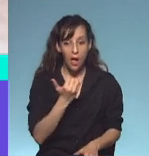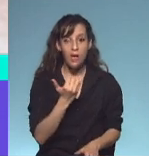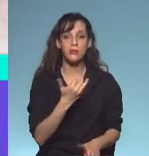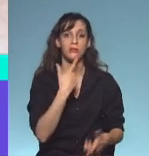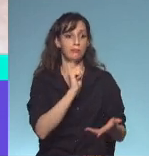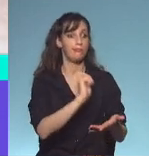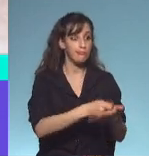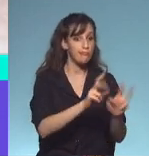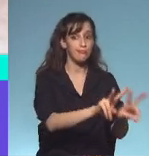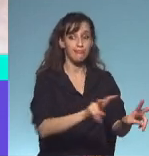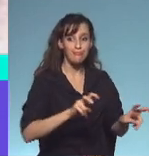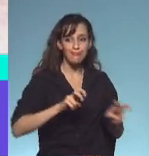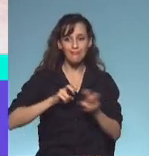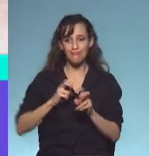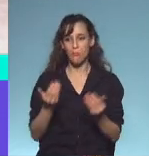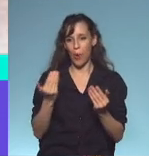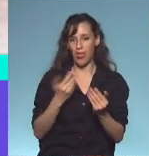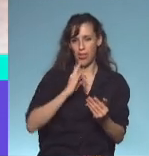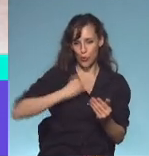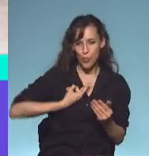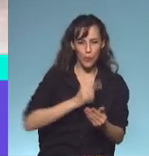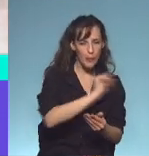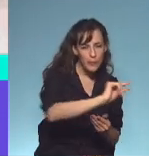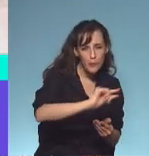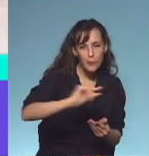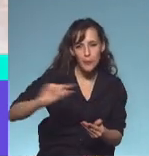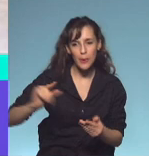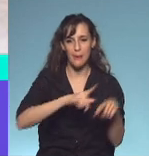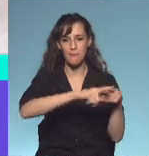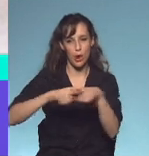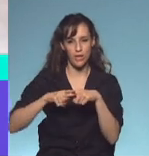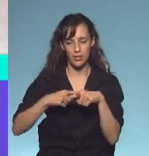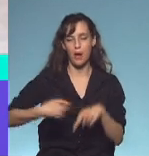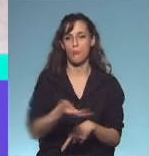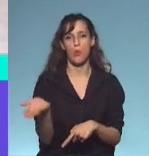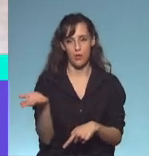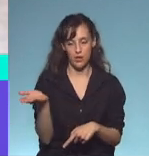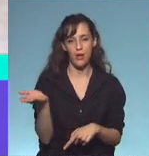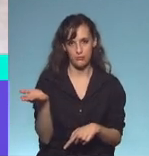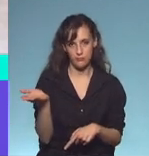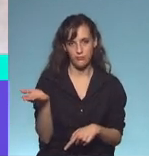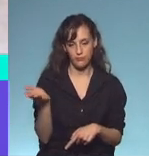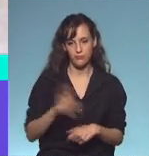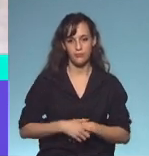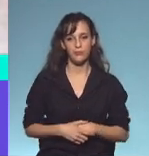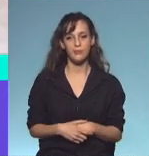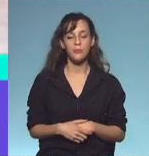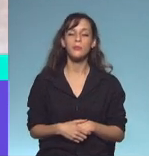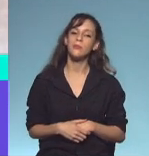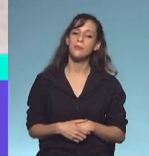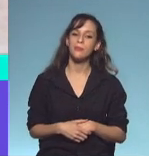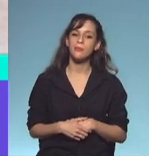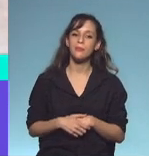que los necesitamos para desplegar todas las políticas públicas que estamos desplegando desde el Gobierno Nacional.